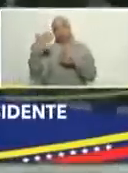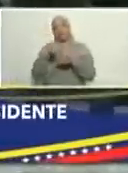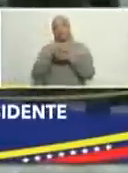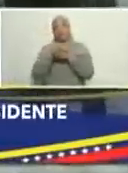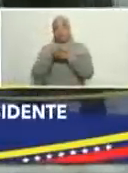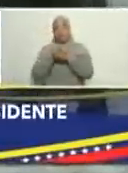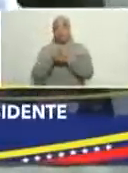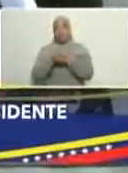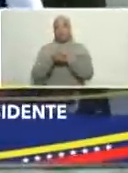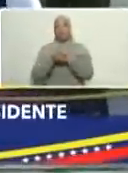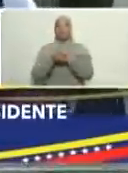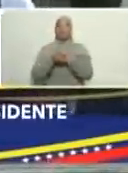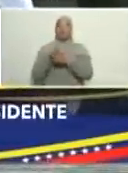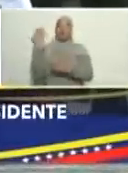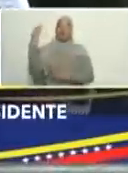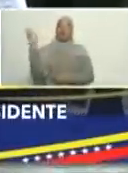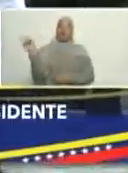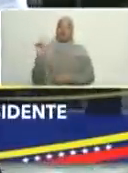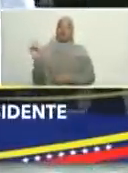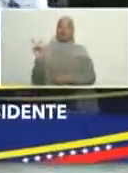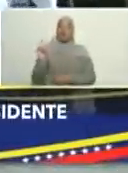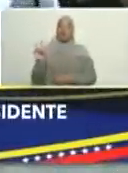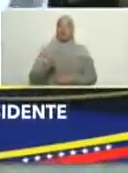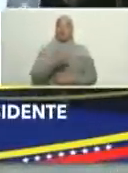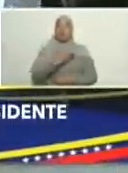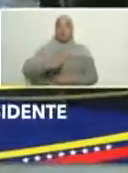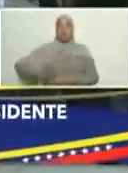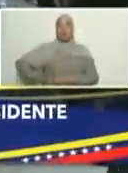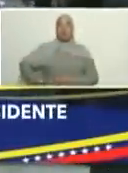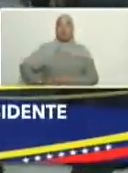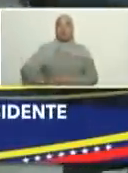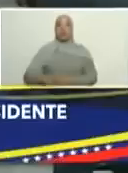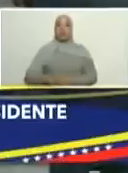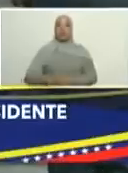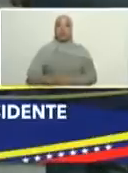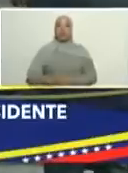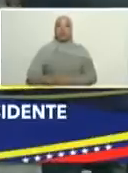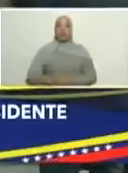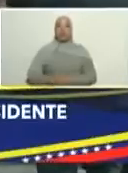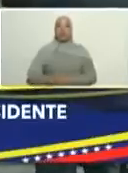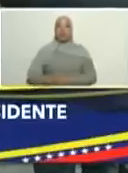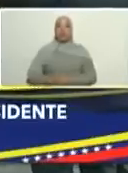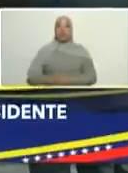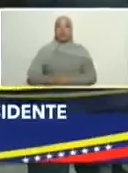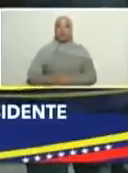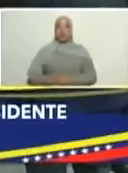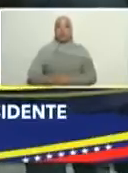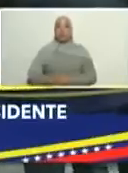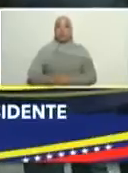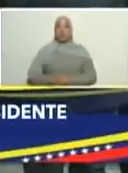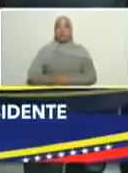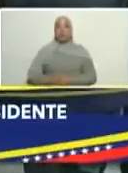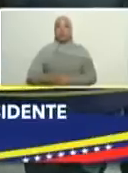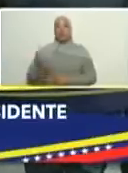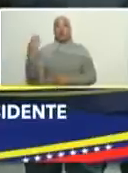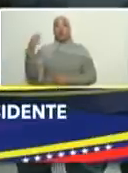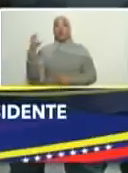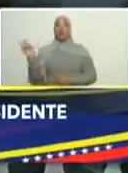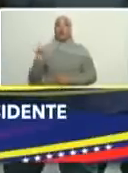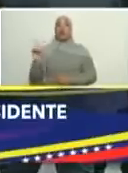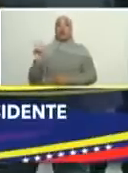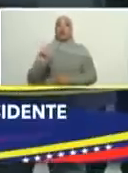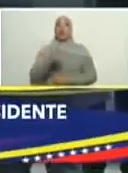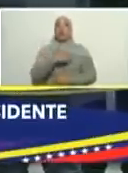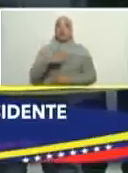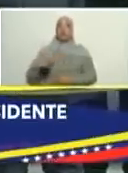entre ambos mandatarios en las puertas del Palacio de Miraflores, reafirmando las bases de unión entre Colombia y Venezuela que guían